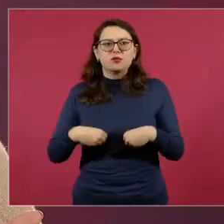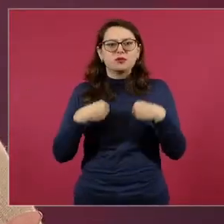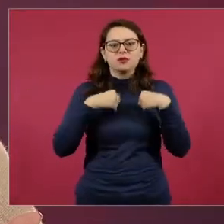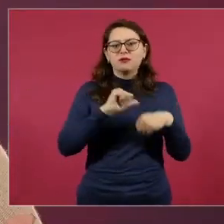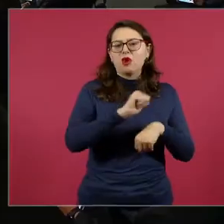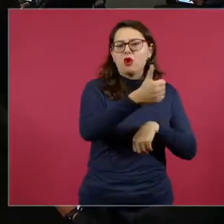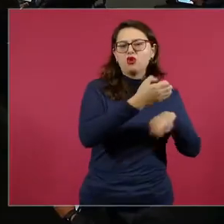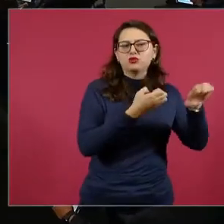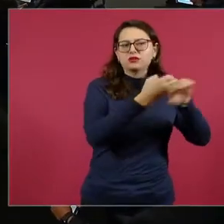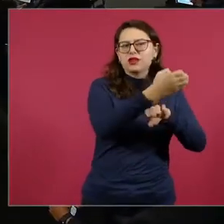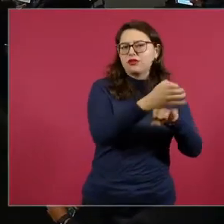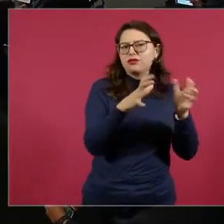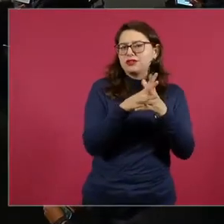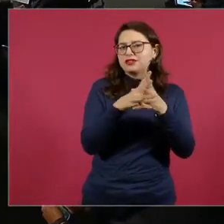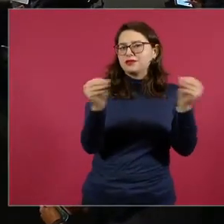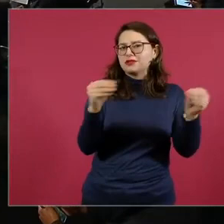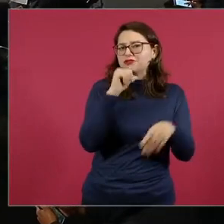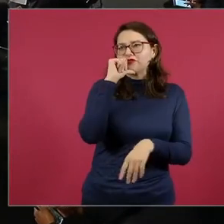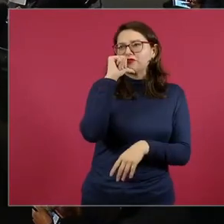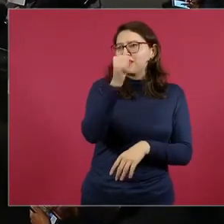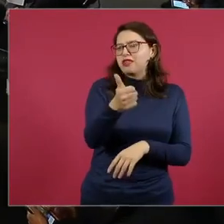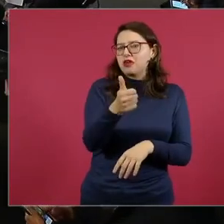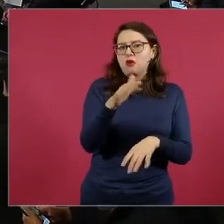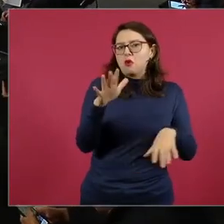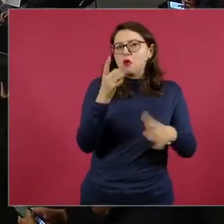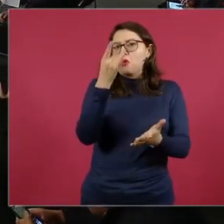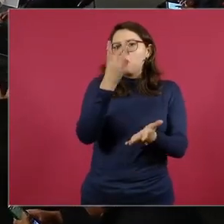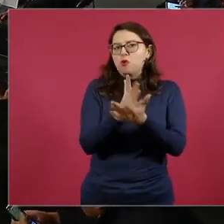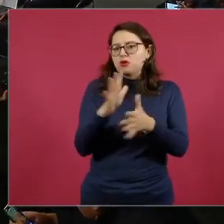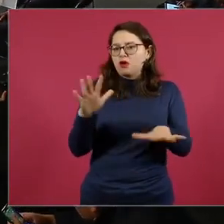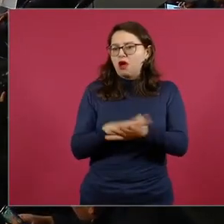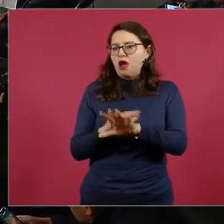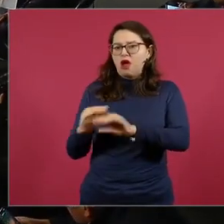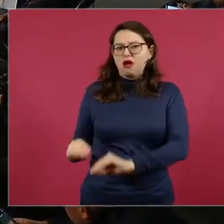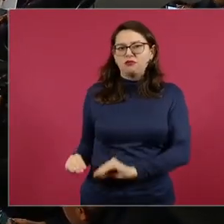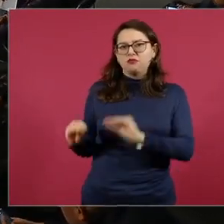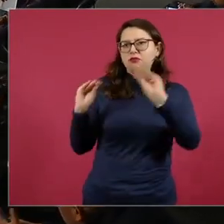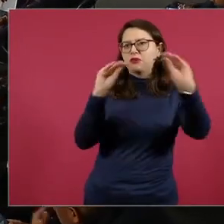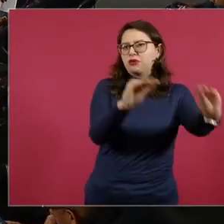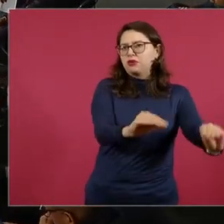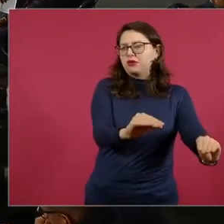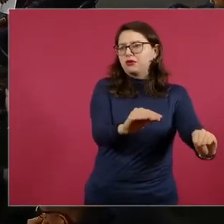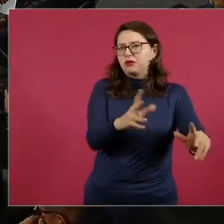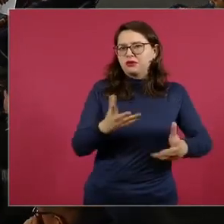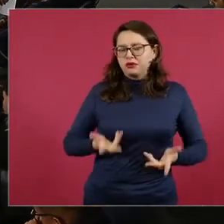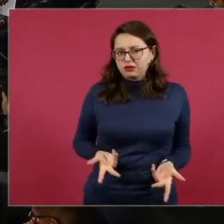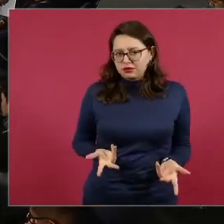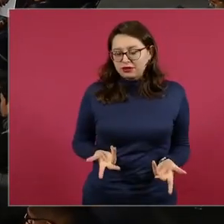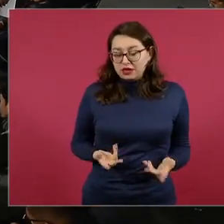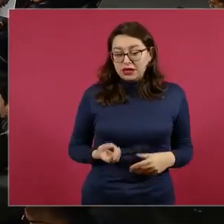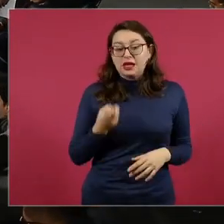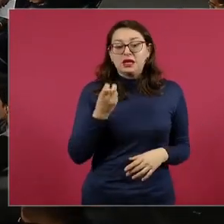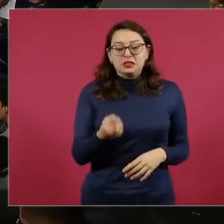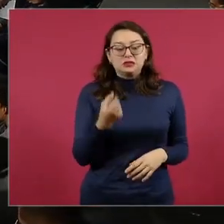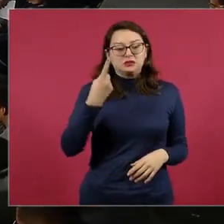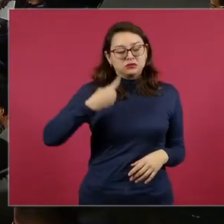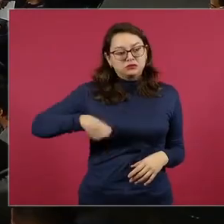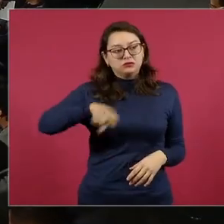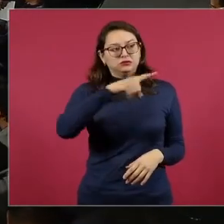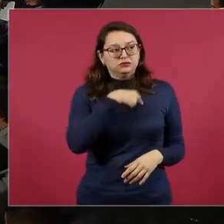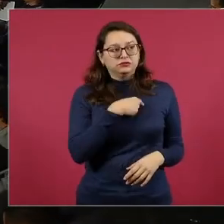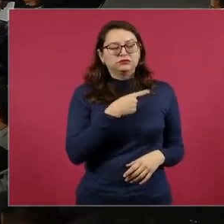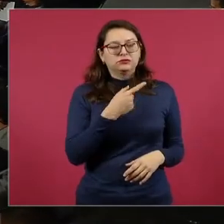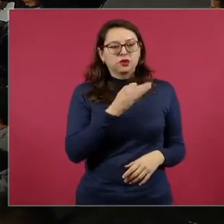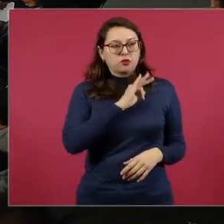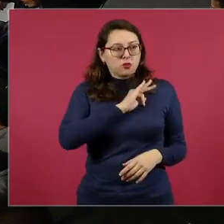otro estado. Entonces, tenemos indicios para irlos a buscar, que es lo que presentó en estos momentos la señora